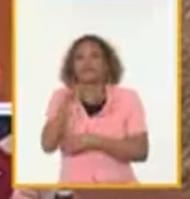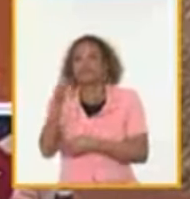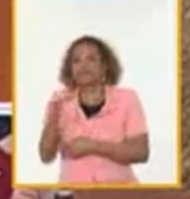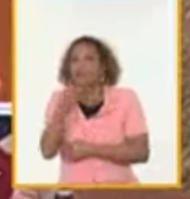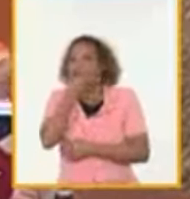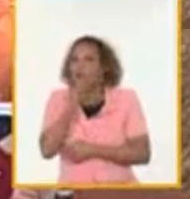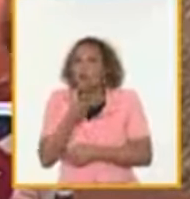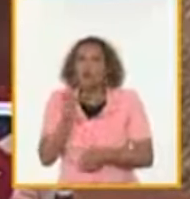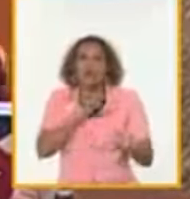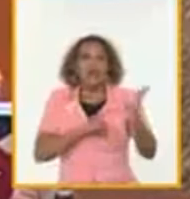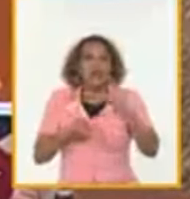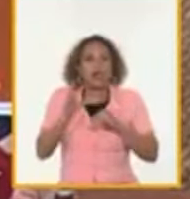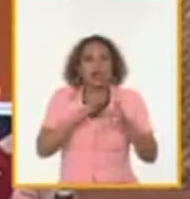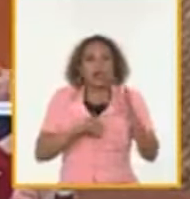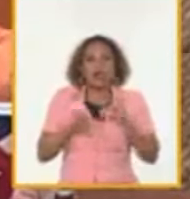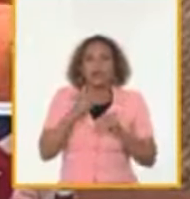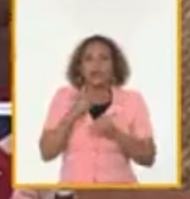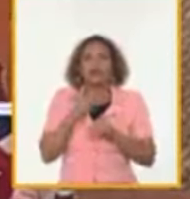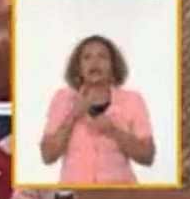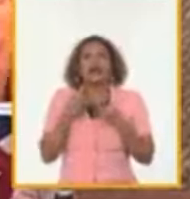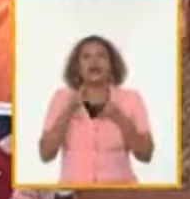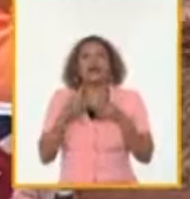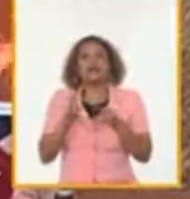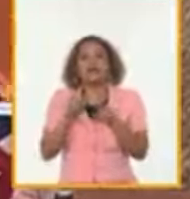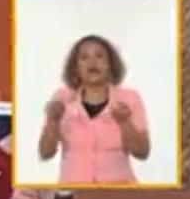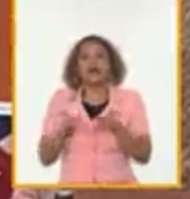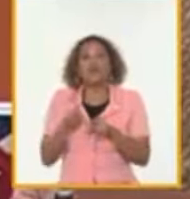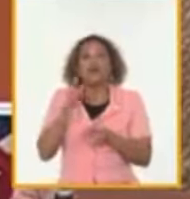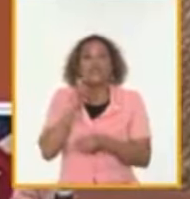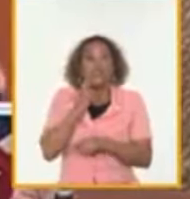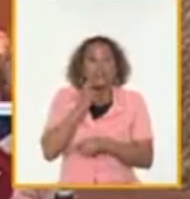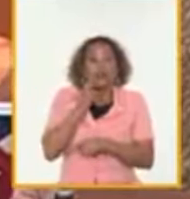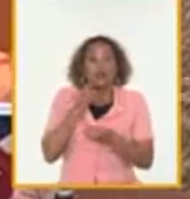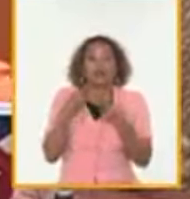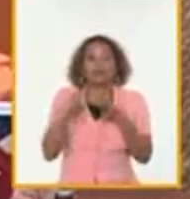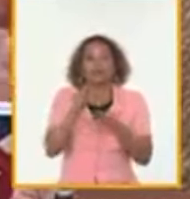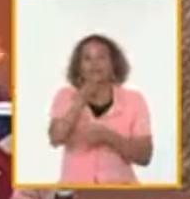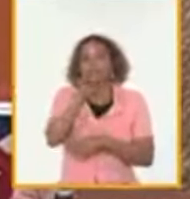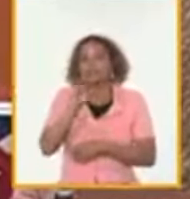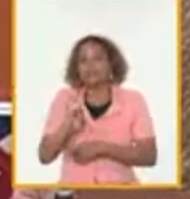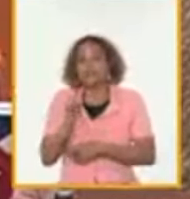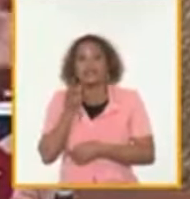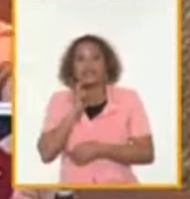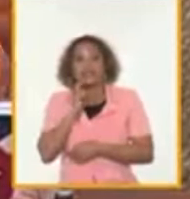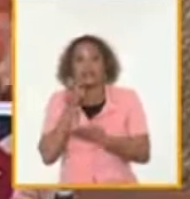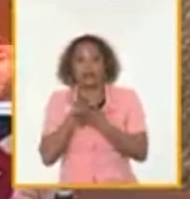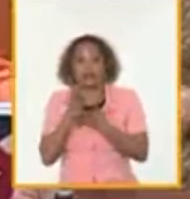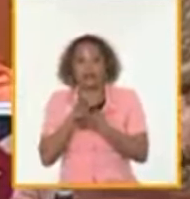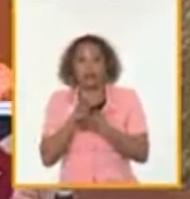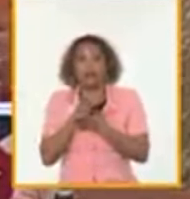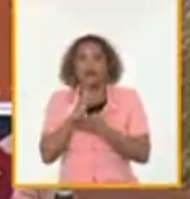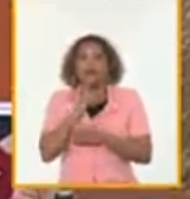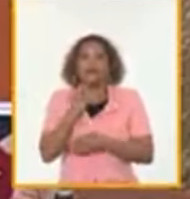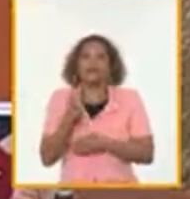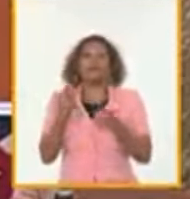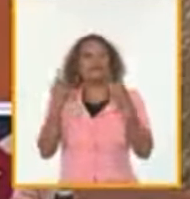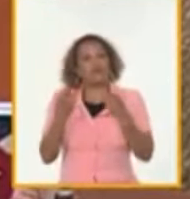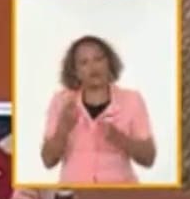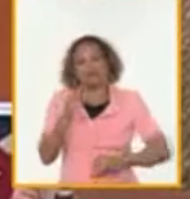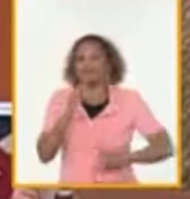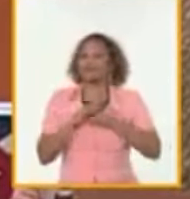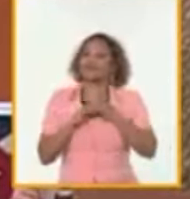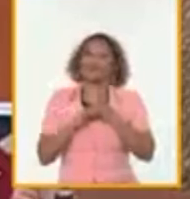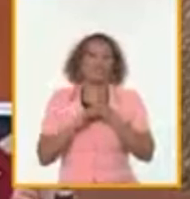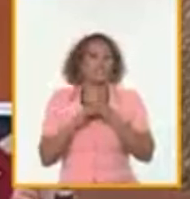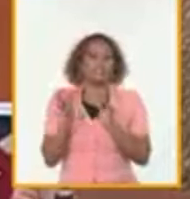convidan a los muchachos abrimos aulas de idioma se han abierto 17 Pero 17 en 88 comunidades aún no es suficiente para lo